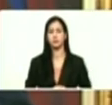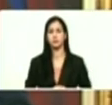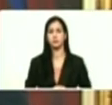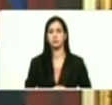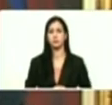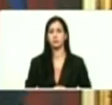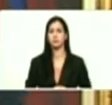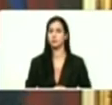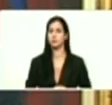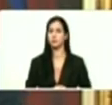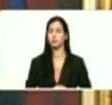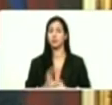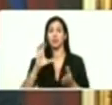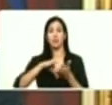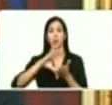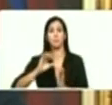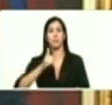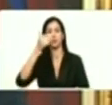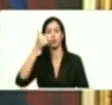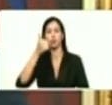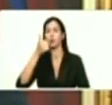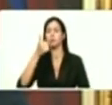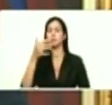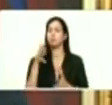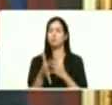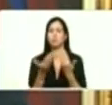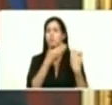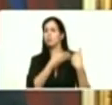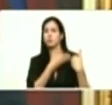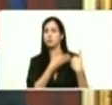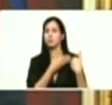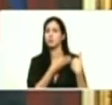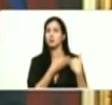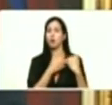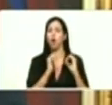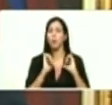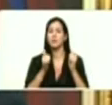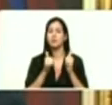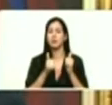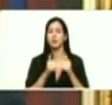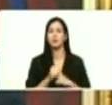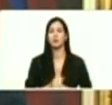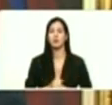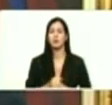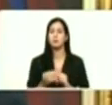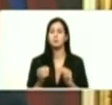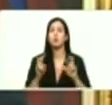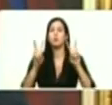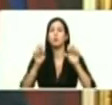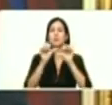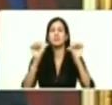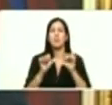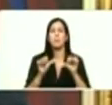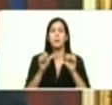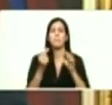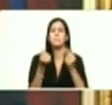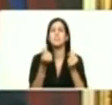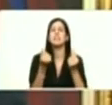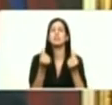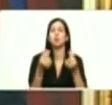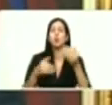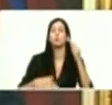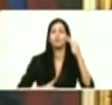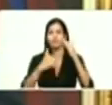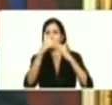que es un estado mayor para la implementación del nuevo sistema de fijación de precios y la reestructuración de la misión